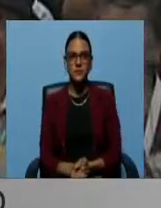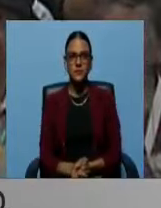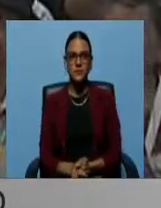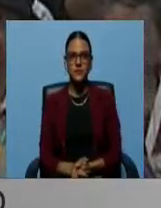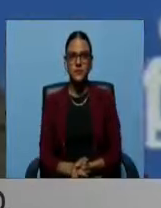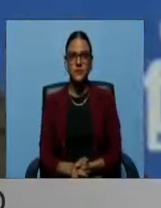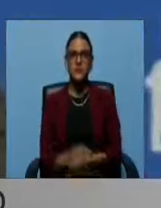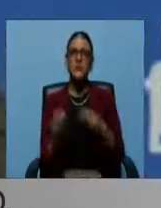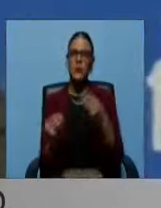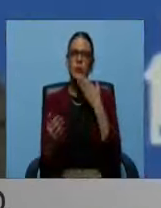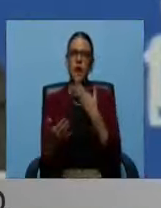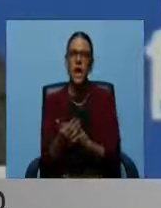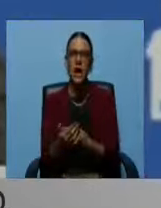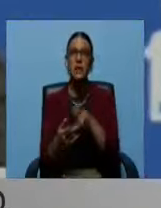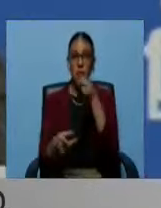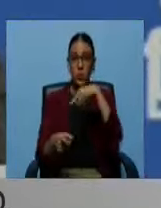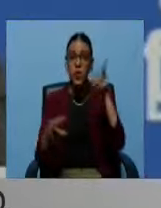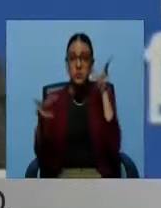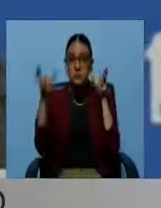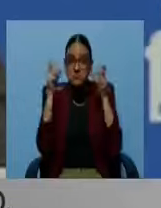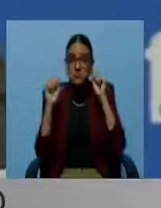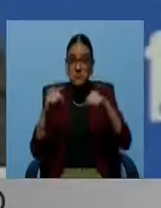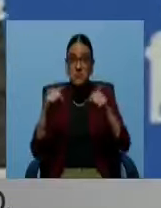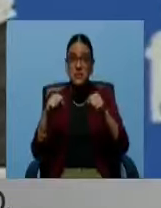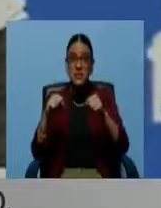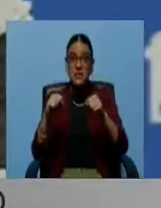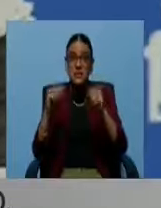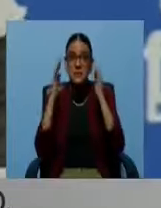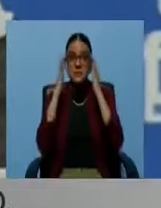Gracias, Iván. ¿Se me oye?